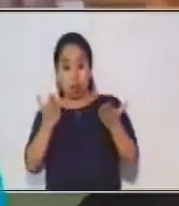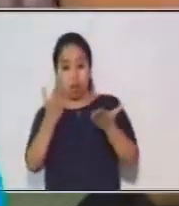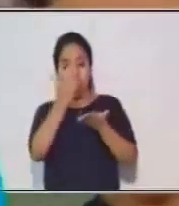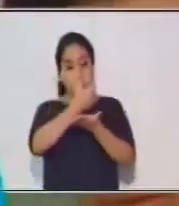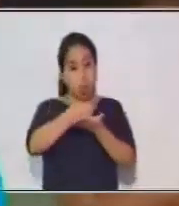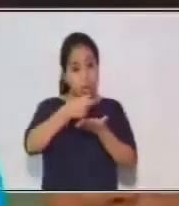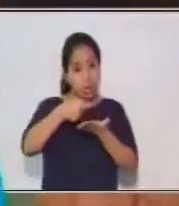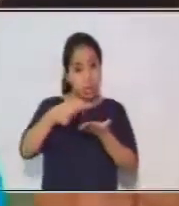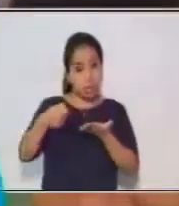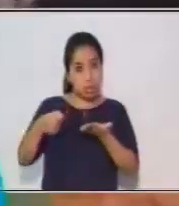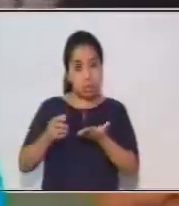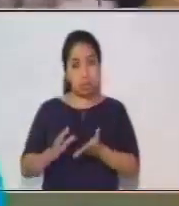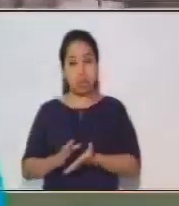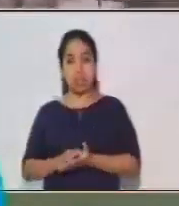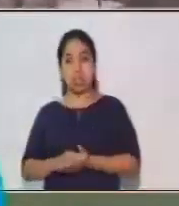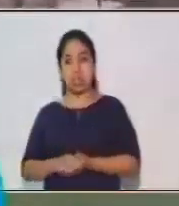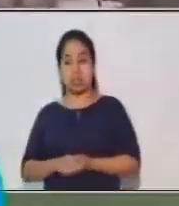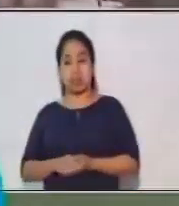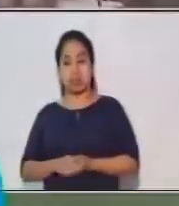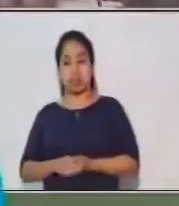escribas